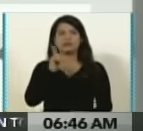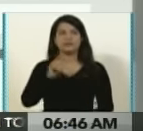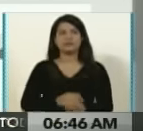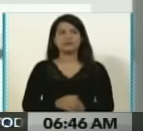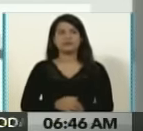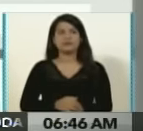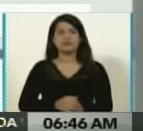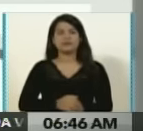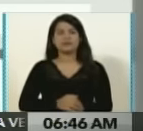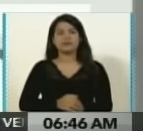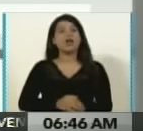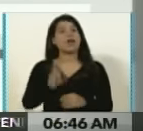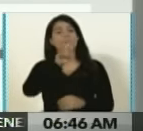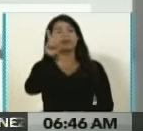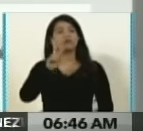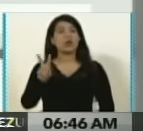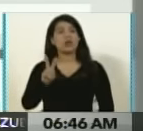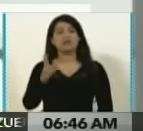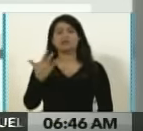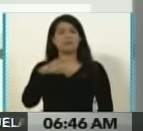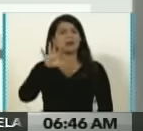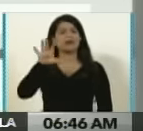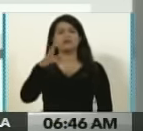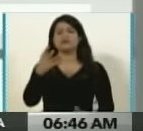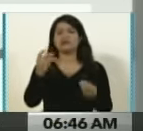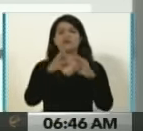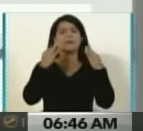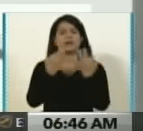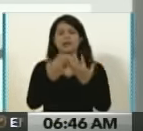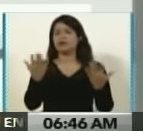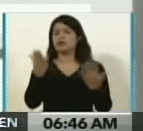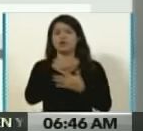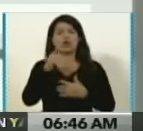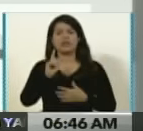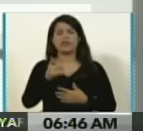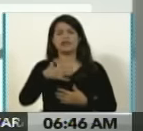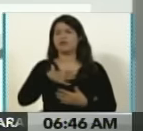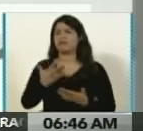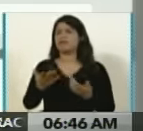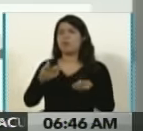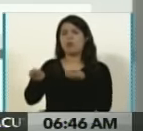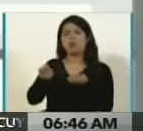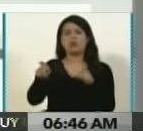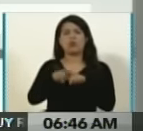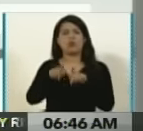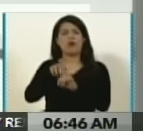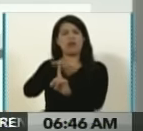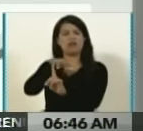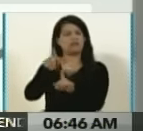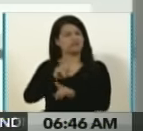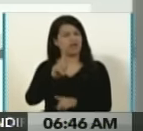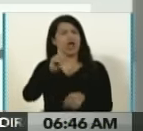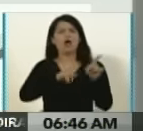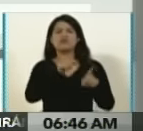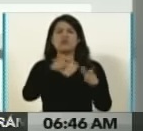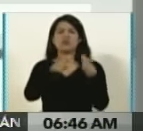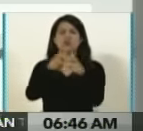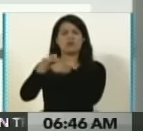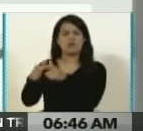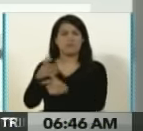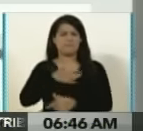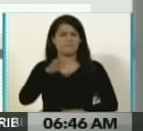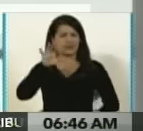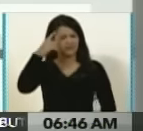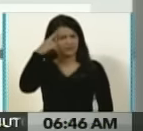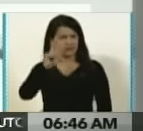nos dice: Venezuela es un país de familia que no tiene que ser utilizada como carne de cañón por algunos apátridas. Es lo que